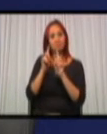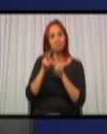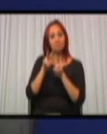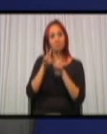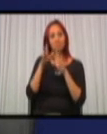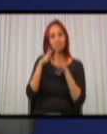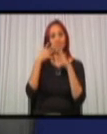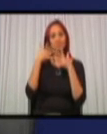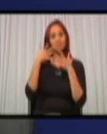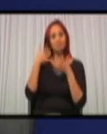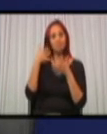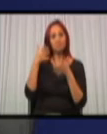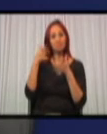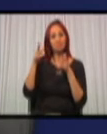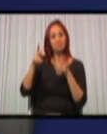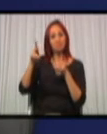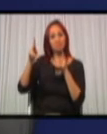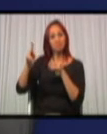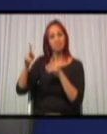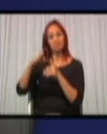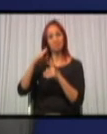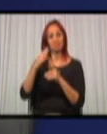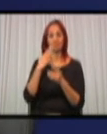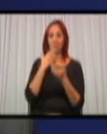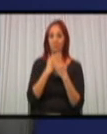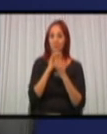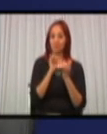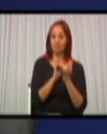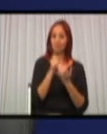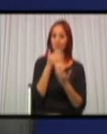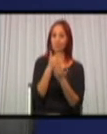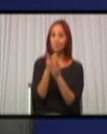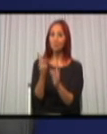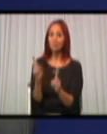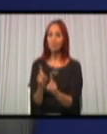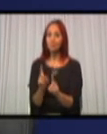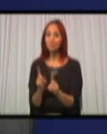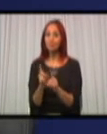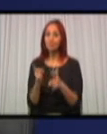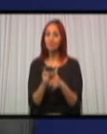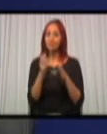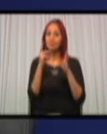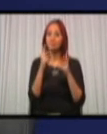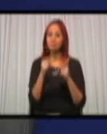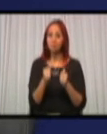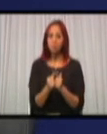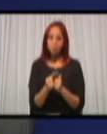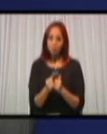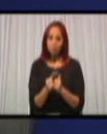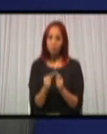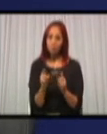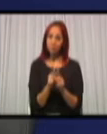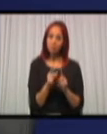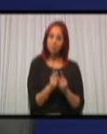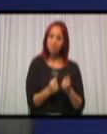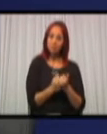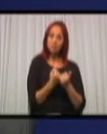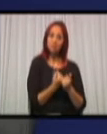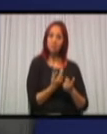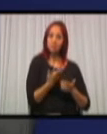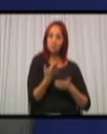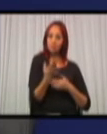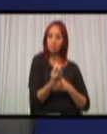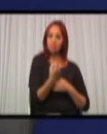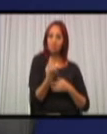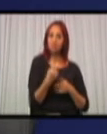cómo se ha crecido en personal, y esto lleva también a que los presupuestos también se vayan en solos salarios.